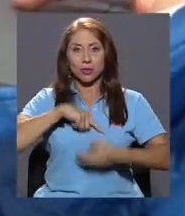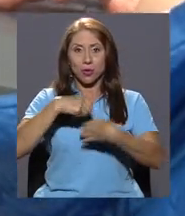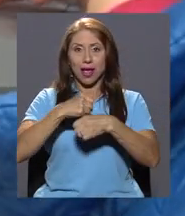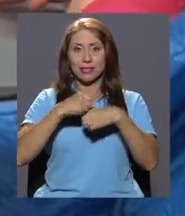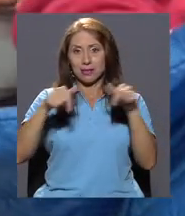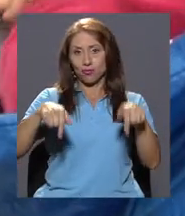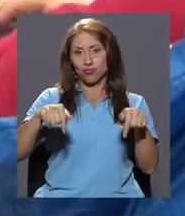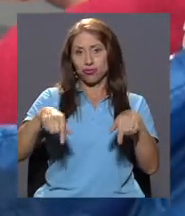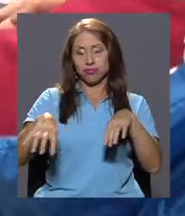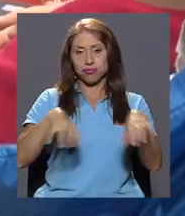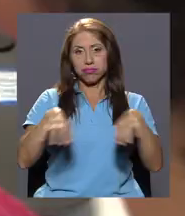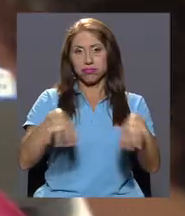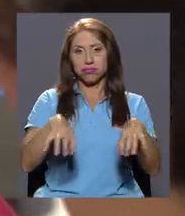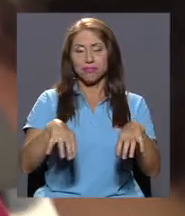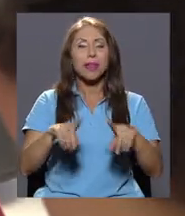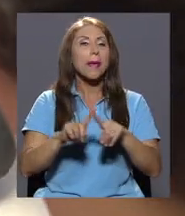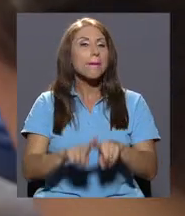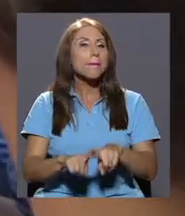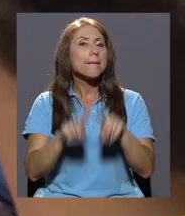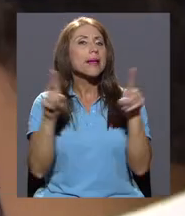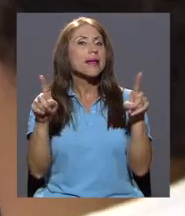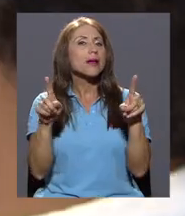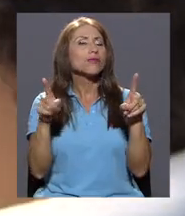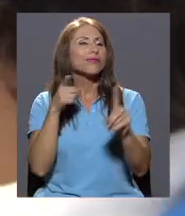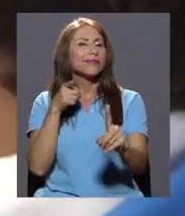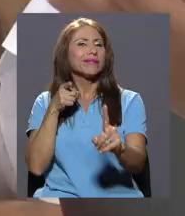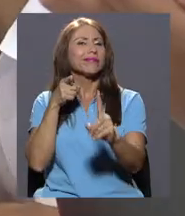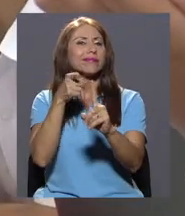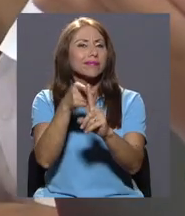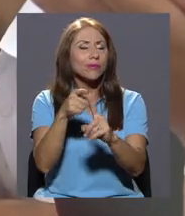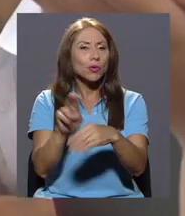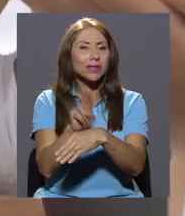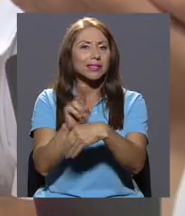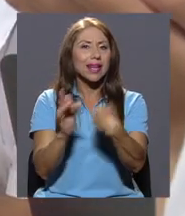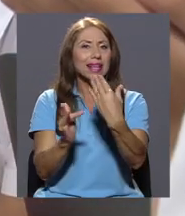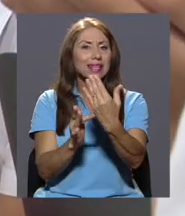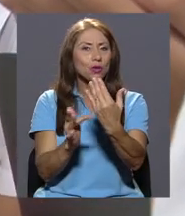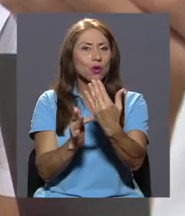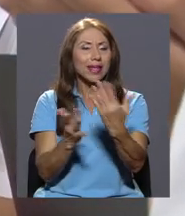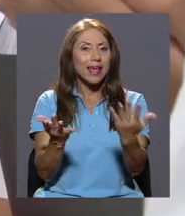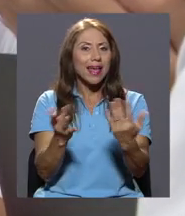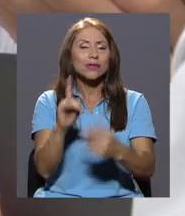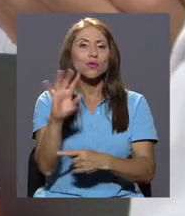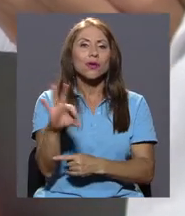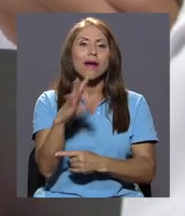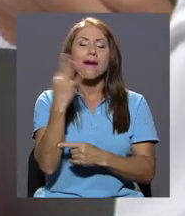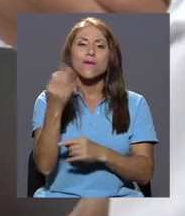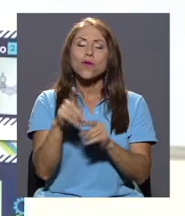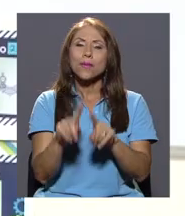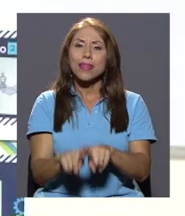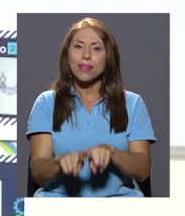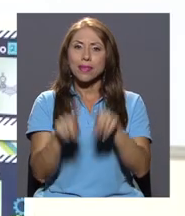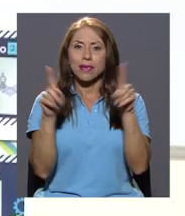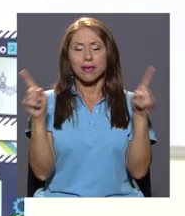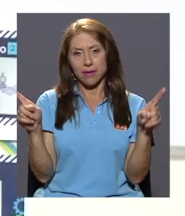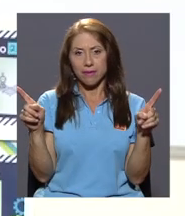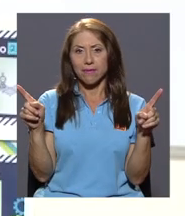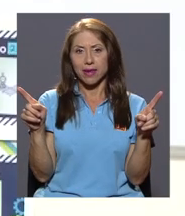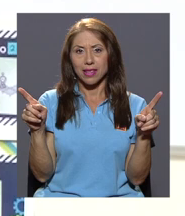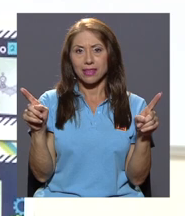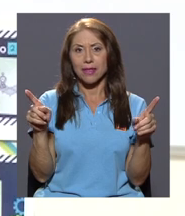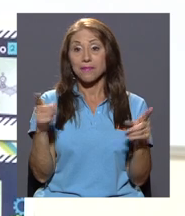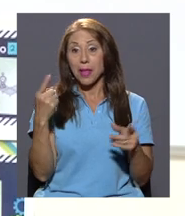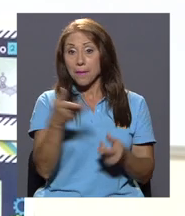realizando en esta actividad. Pero la intención de utilizar la tecnología es una forma diferente de